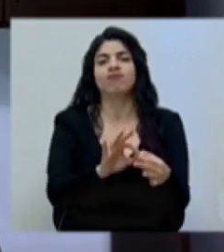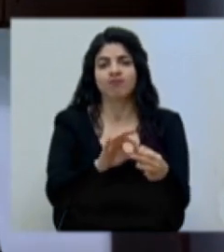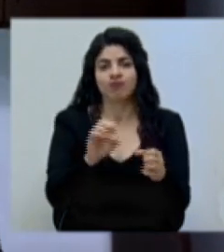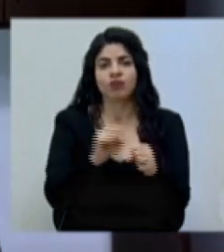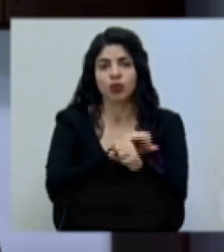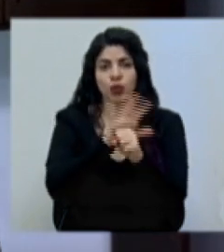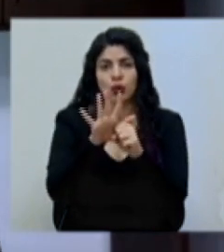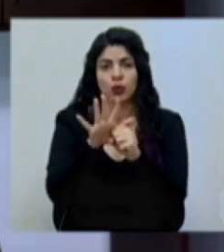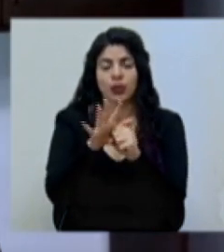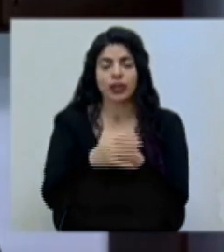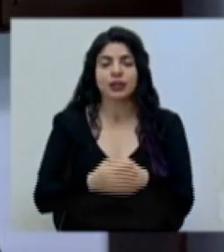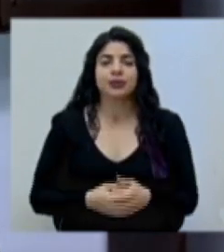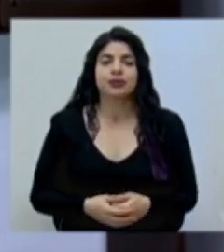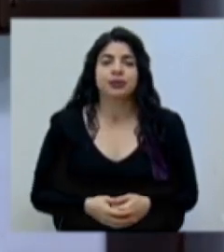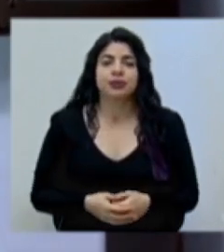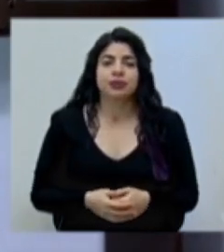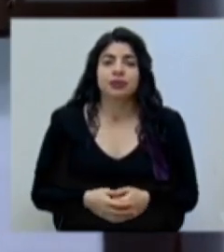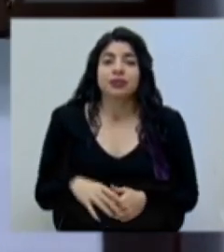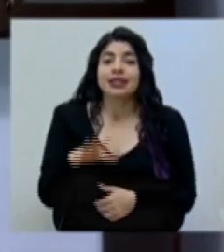COVID-19,